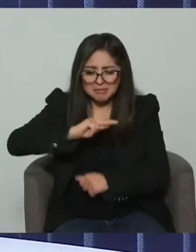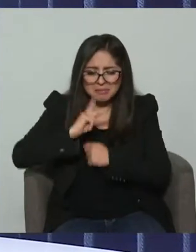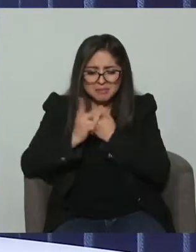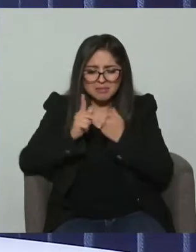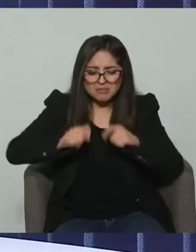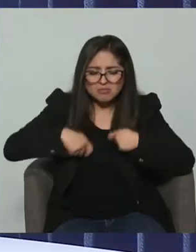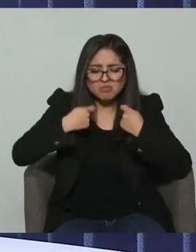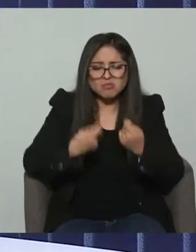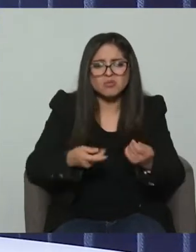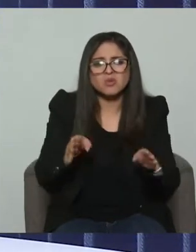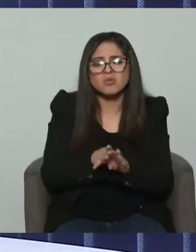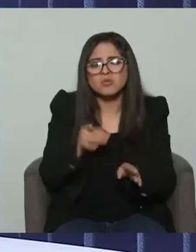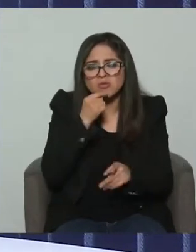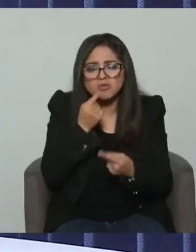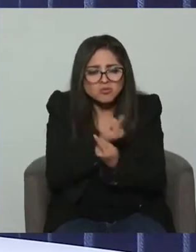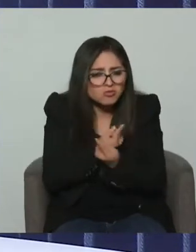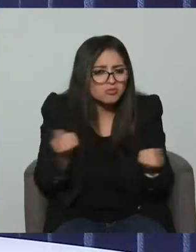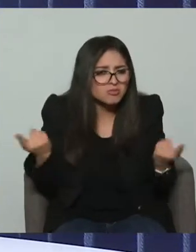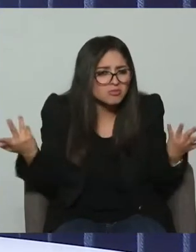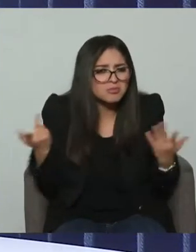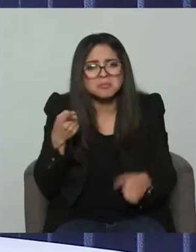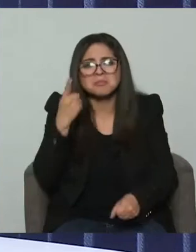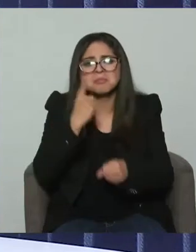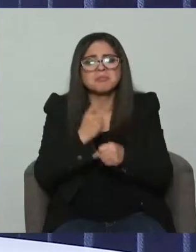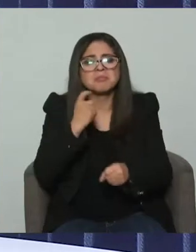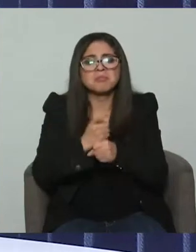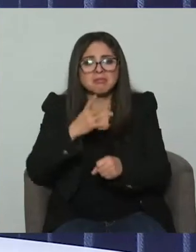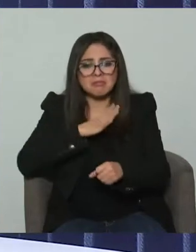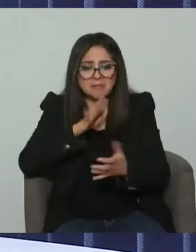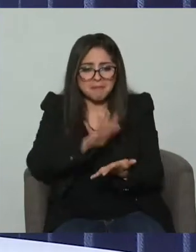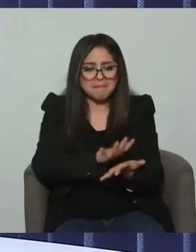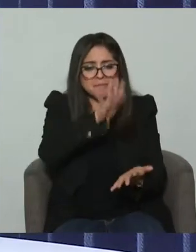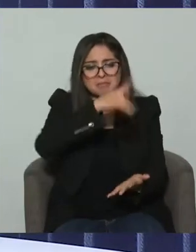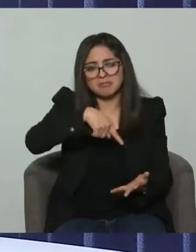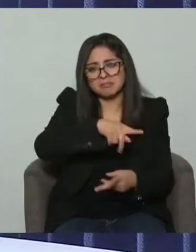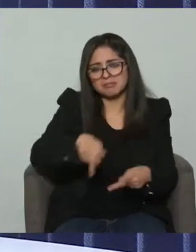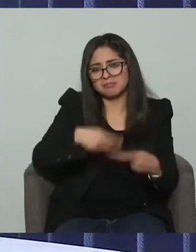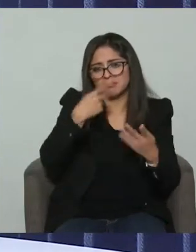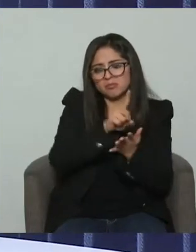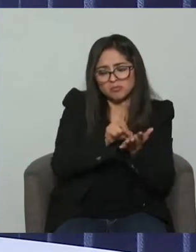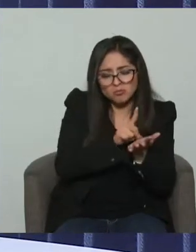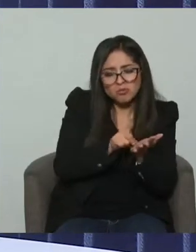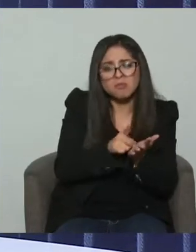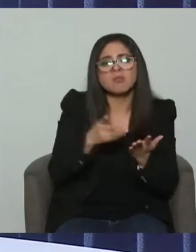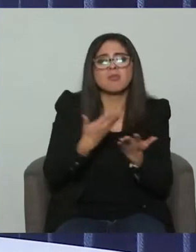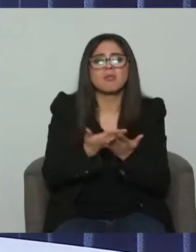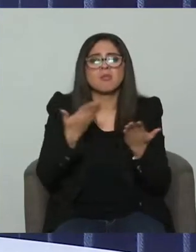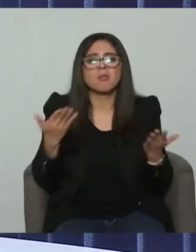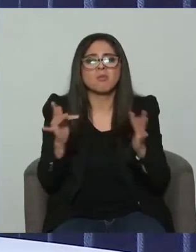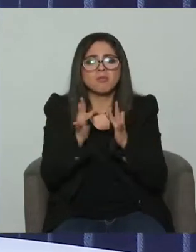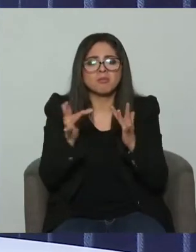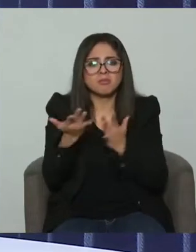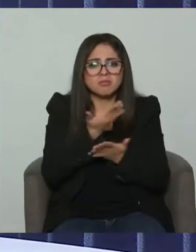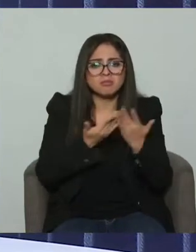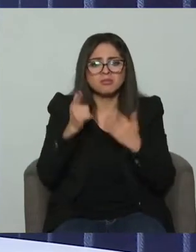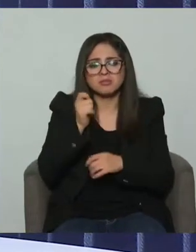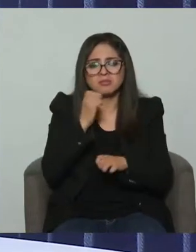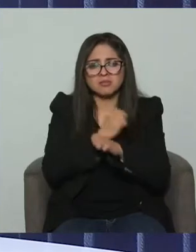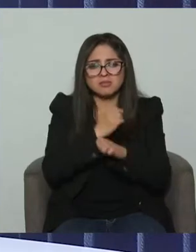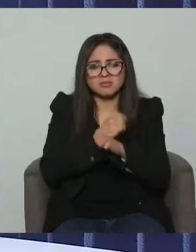que está trabajándose para la erradicación de los feminicidios, las mujeres sean incluidas, las niñas y las jóvenes, ¿no? Porque ha habido un aumento y un